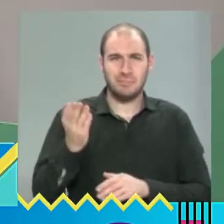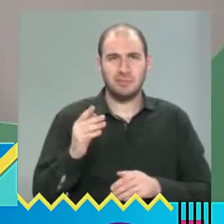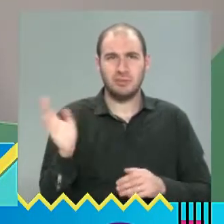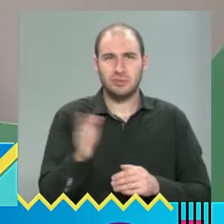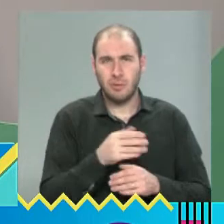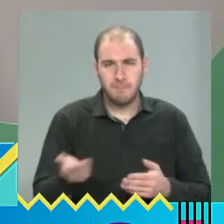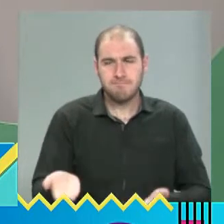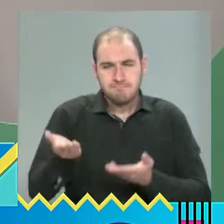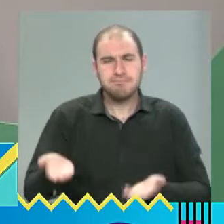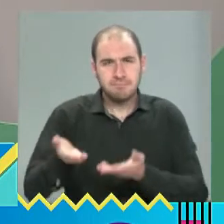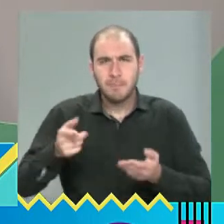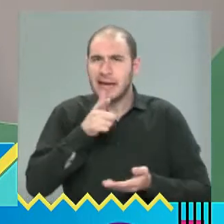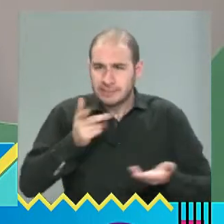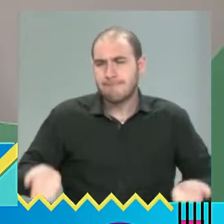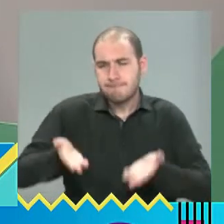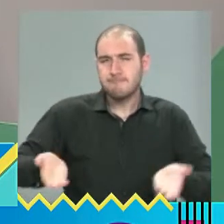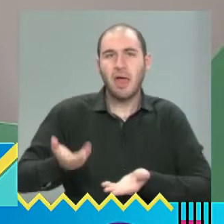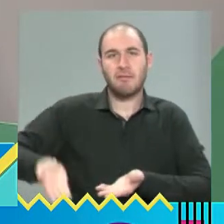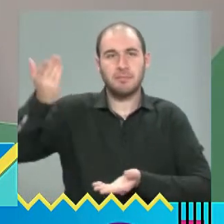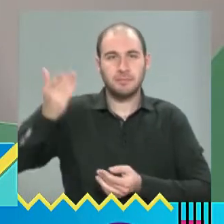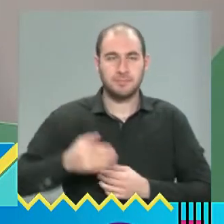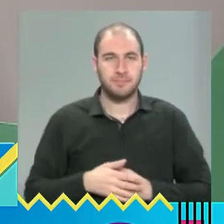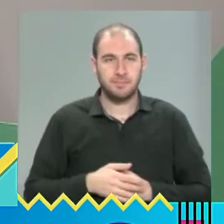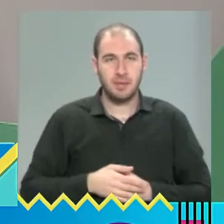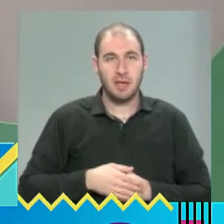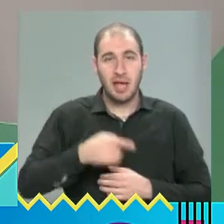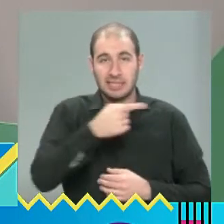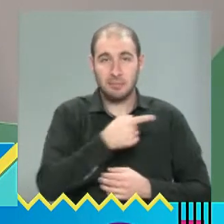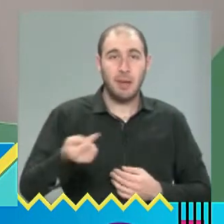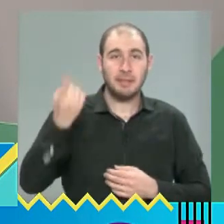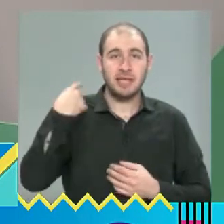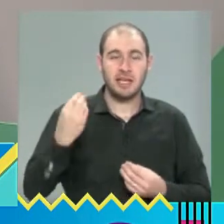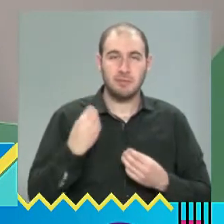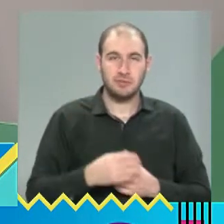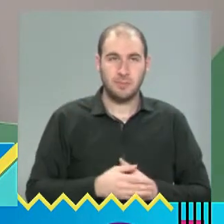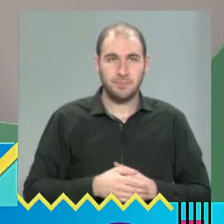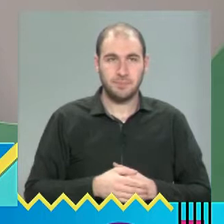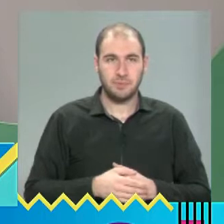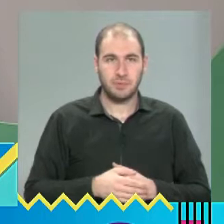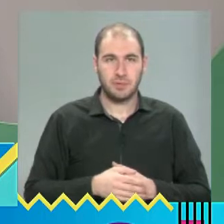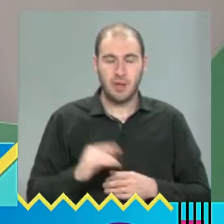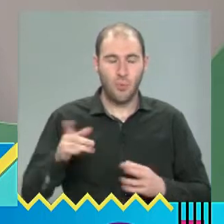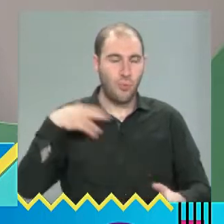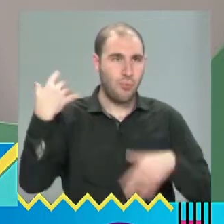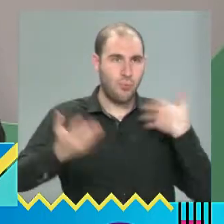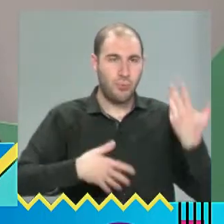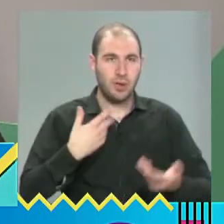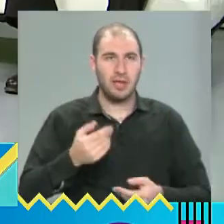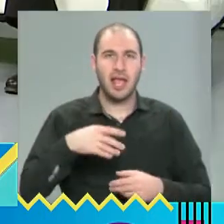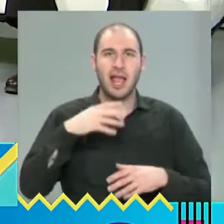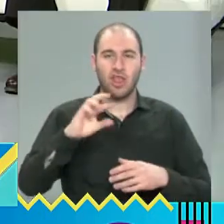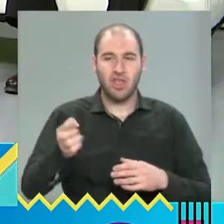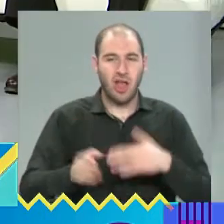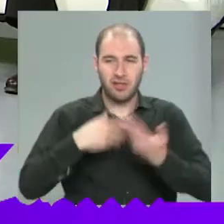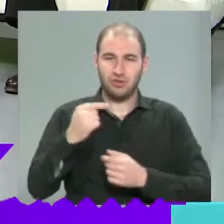fuerzas para que subiese el dólar. Entonces, bueno, lo que ocurrió la semana pasada es que se enloqueció. Es decir, no es que se enloquezca el